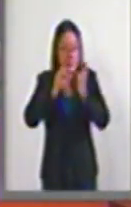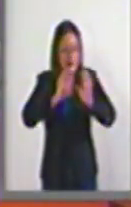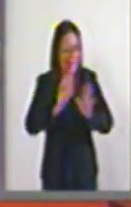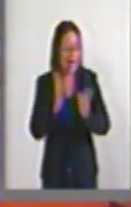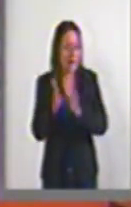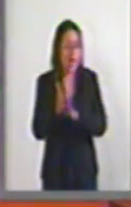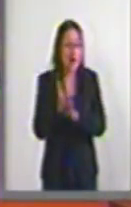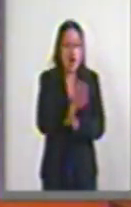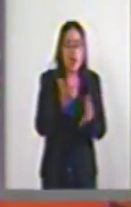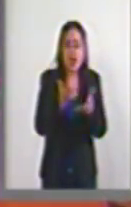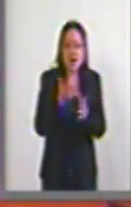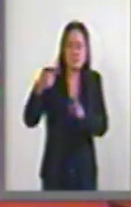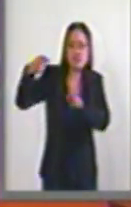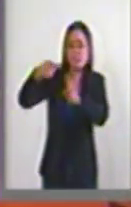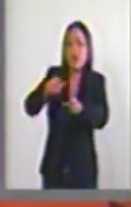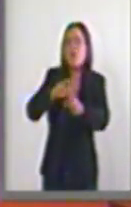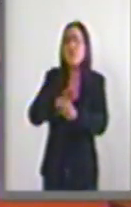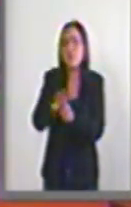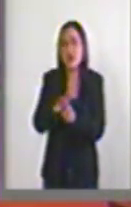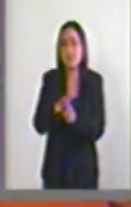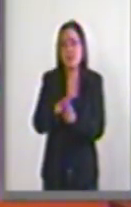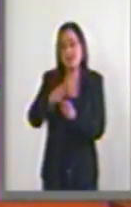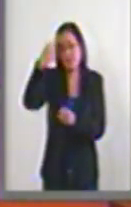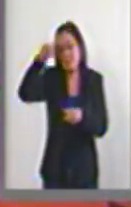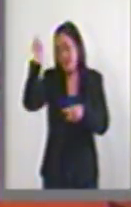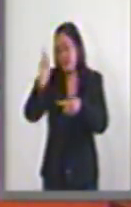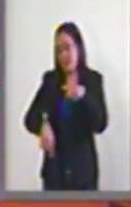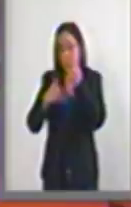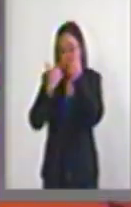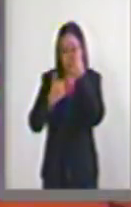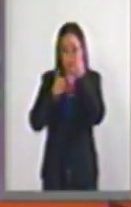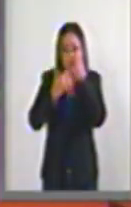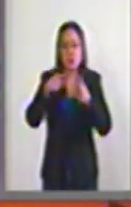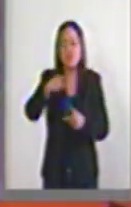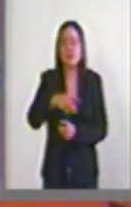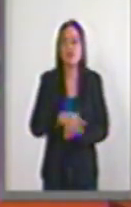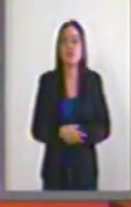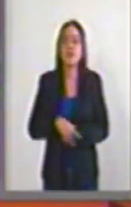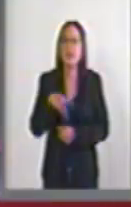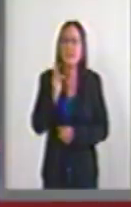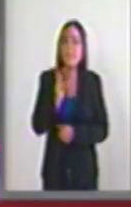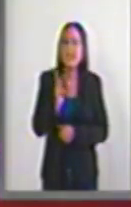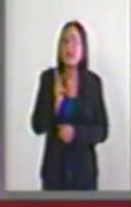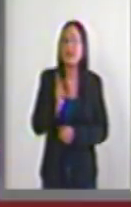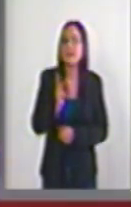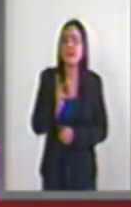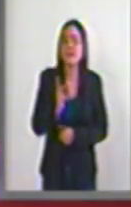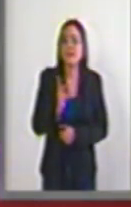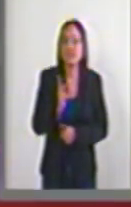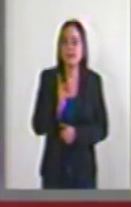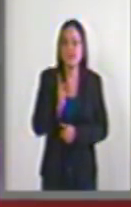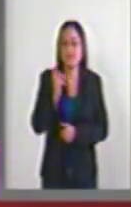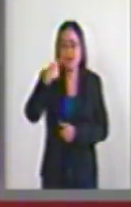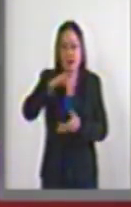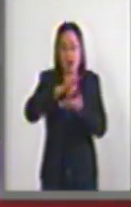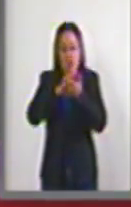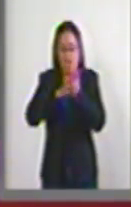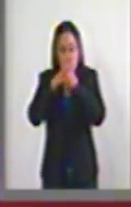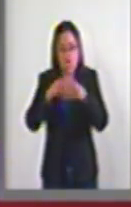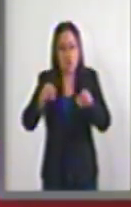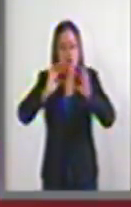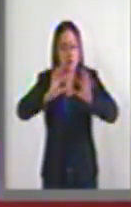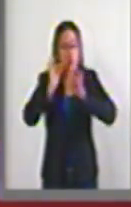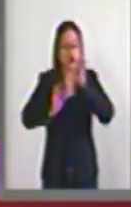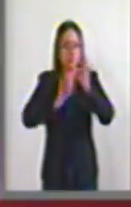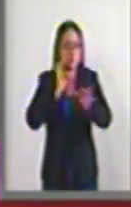tenido dentro de sus objetivos el combate a la corrupción. Sin embargo, para que se erradique eficaz